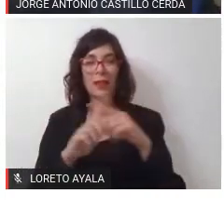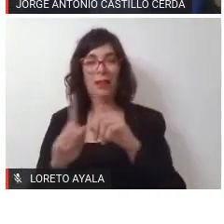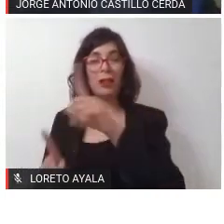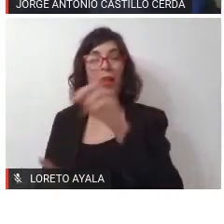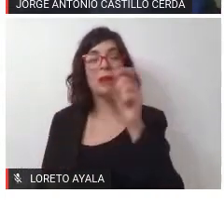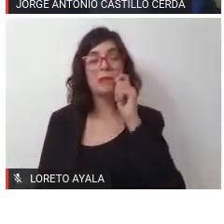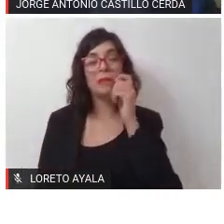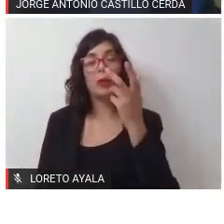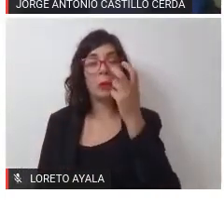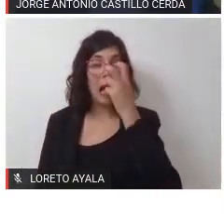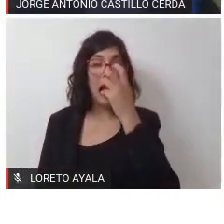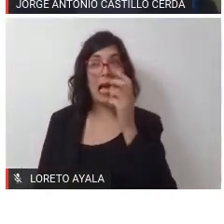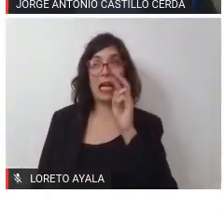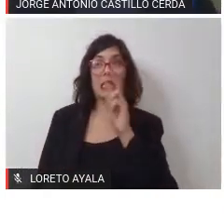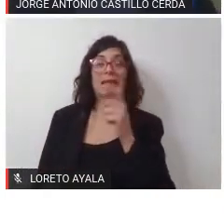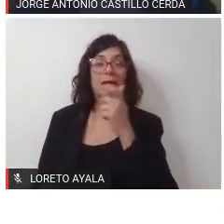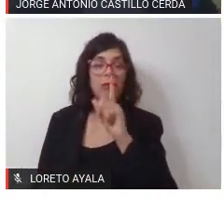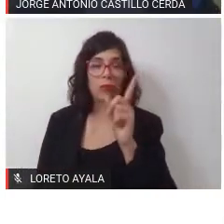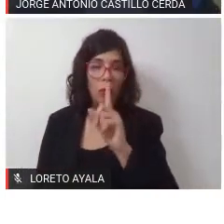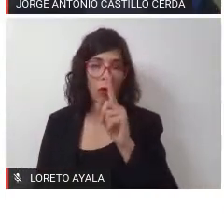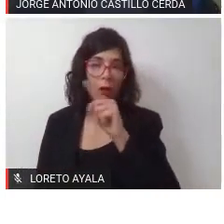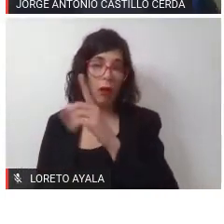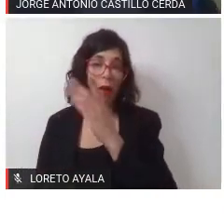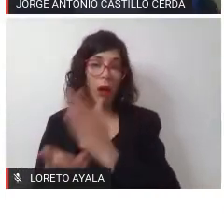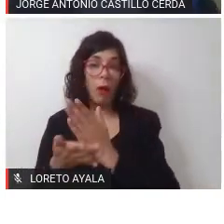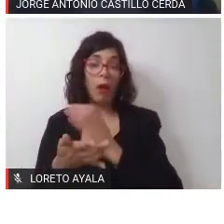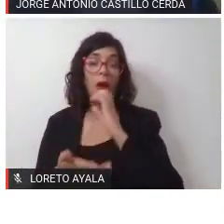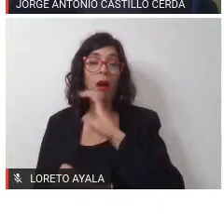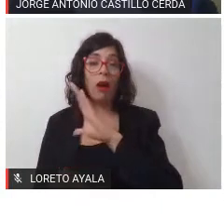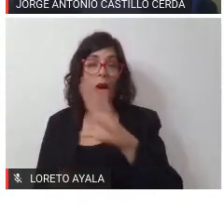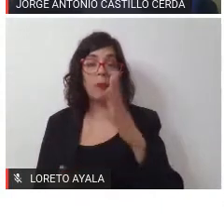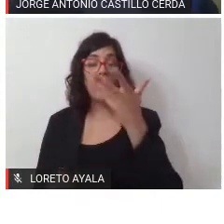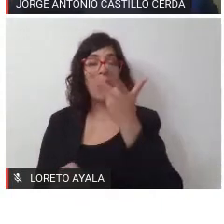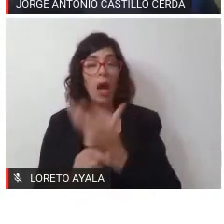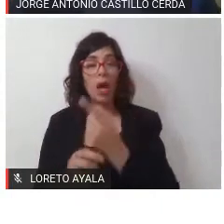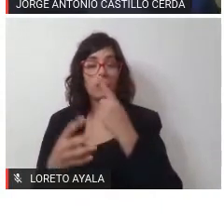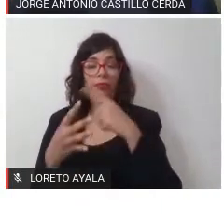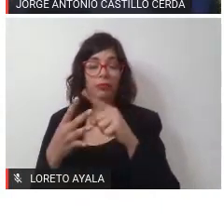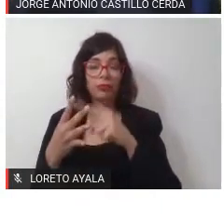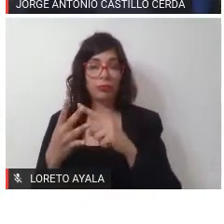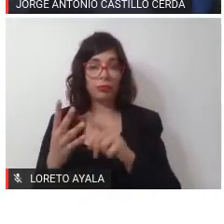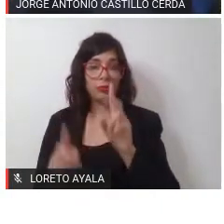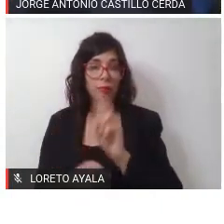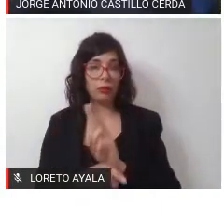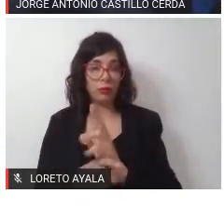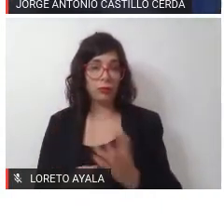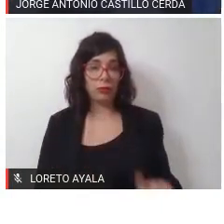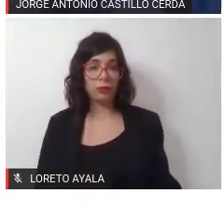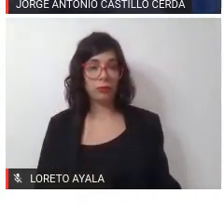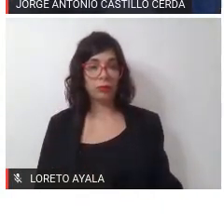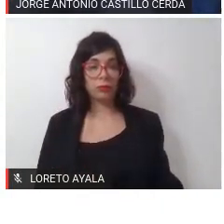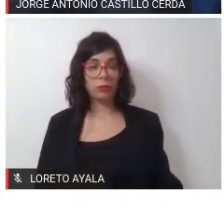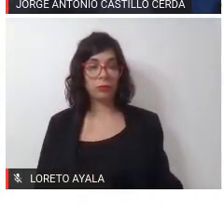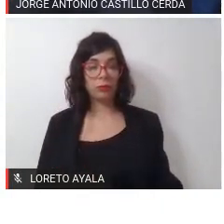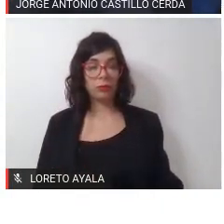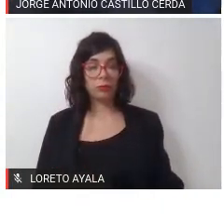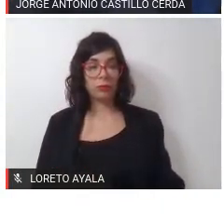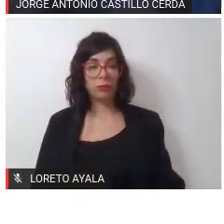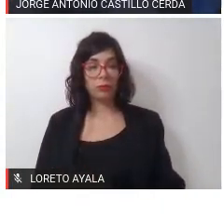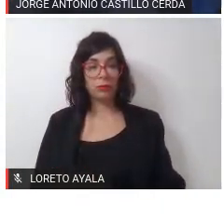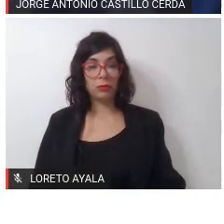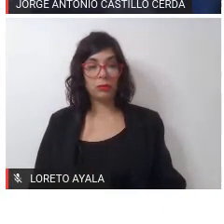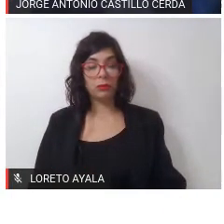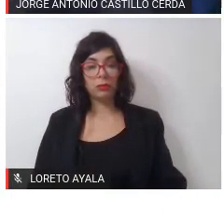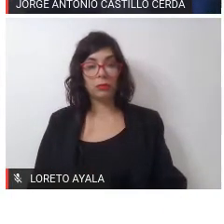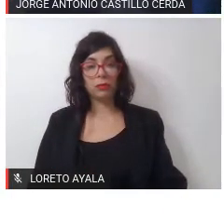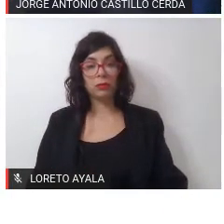solo que en el mundo rural existe la escuela unidocente o multigrado. También está la escuela